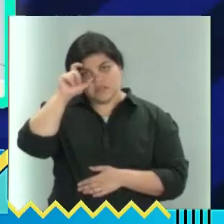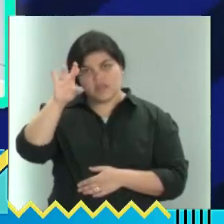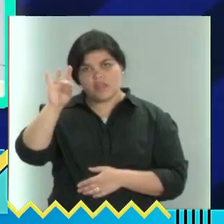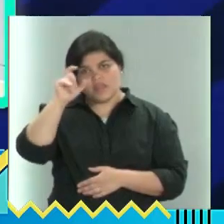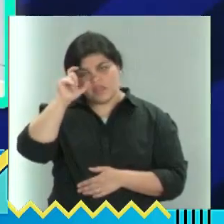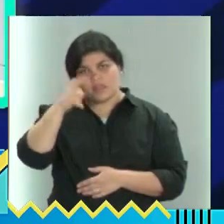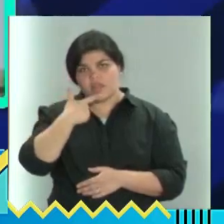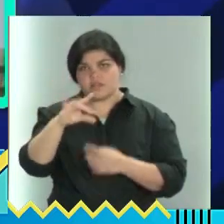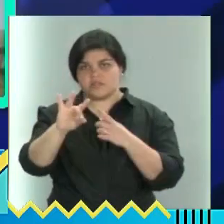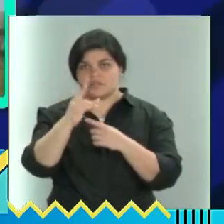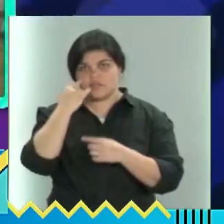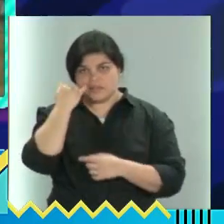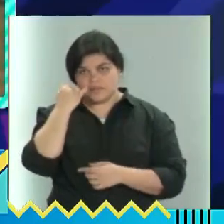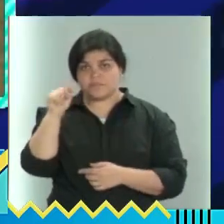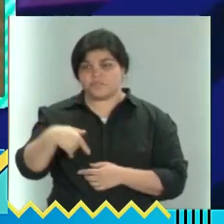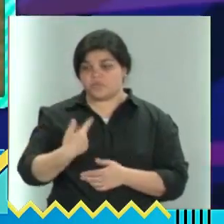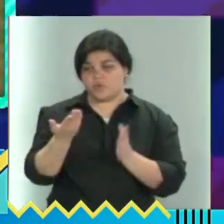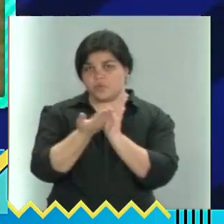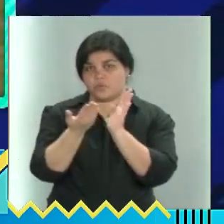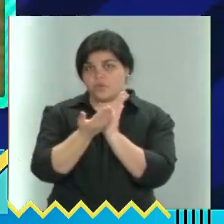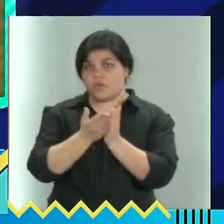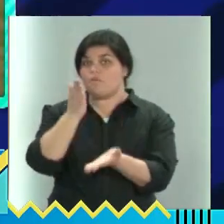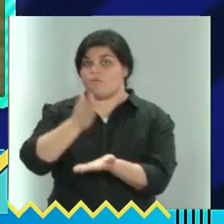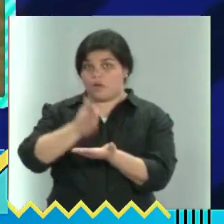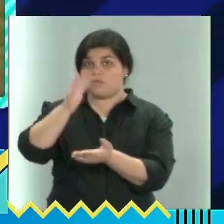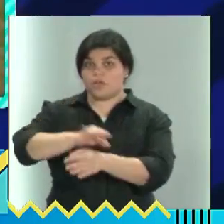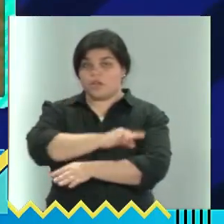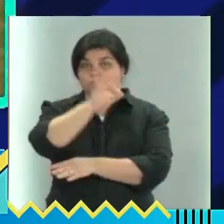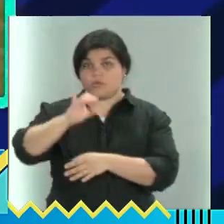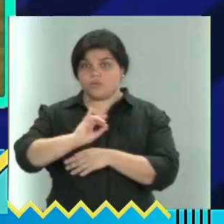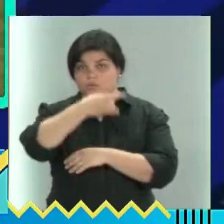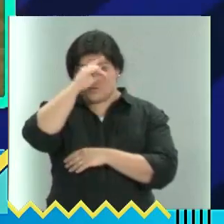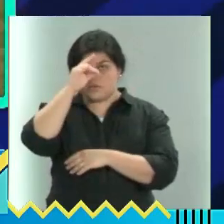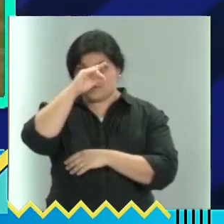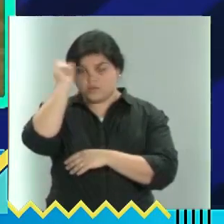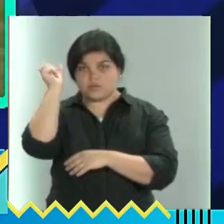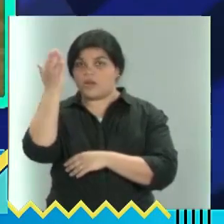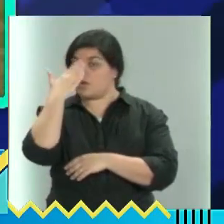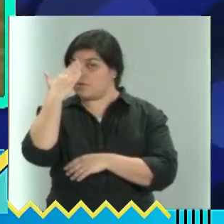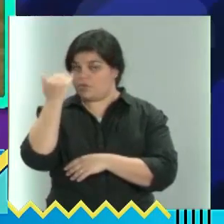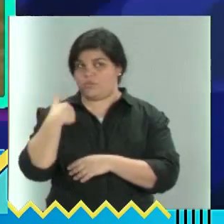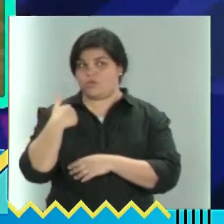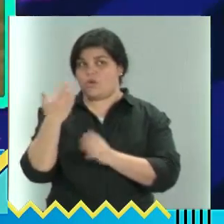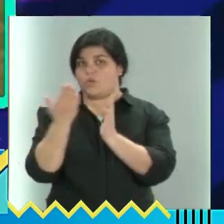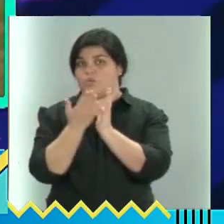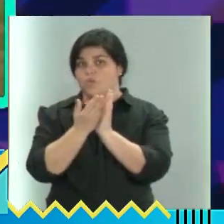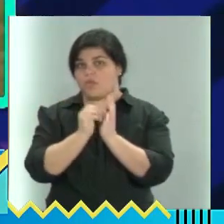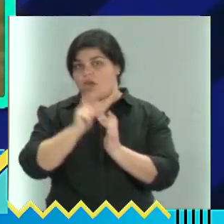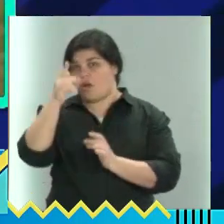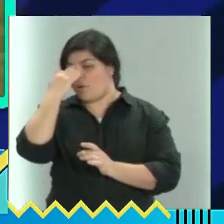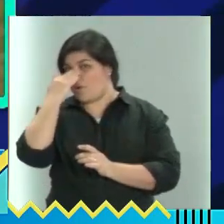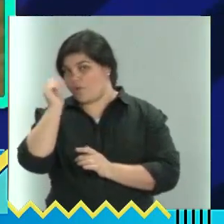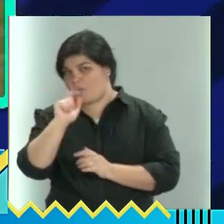estudié en historia cuando estudié en la Facultad de Arquitectura de la Universidad Nacional de Córdoba, yo estudié en Córdoba, no estudié acá.